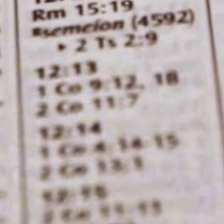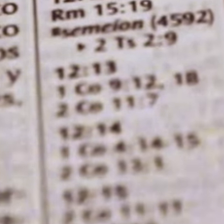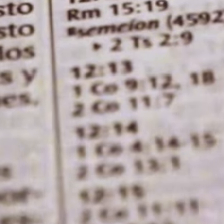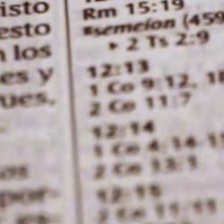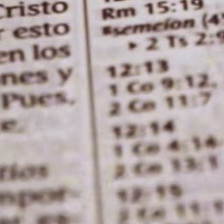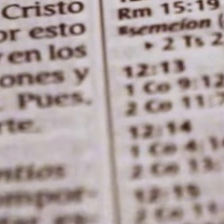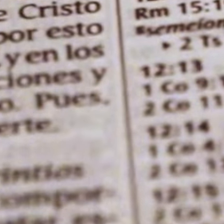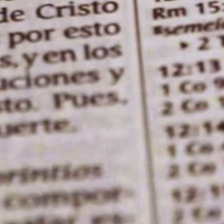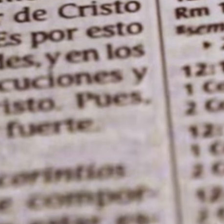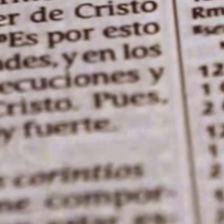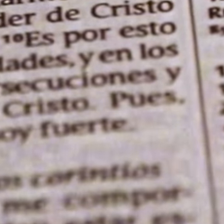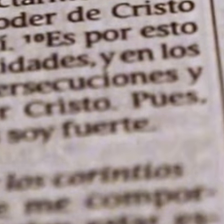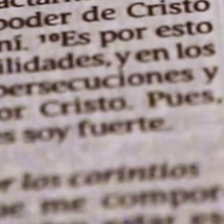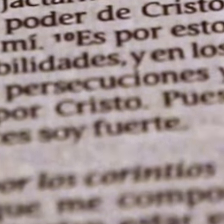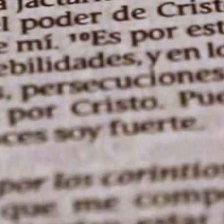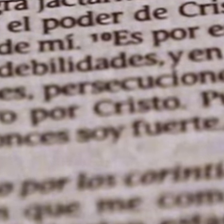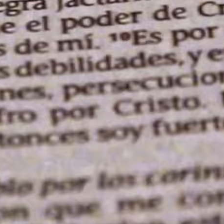bueno.